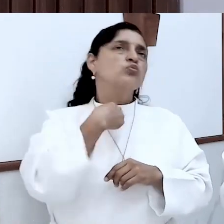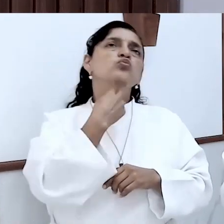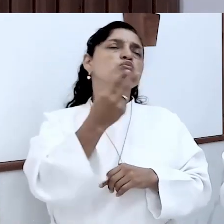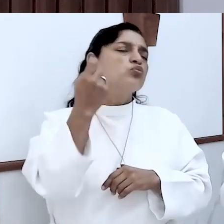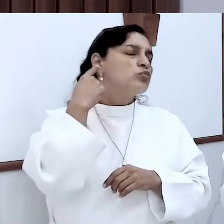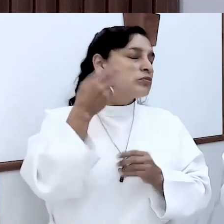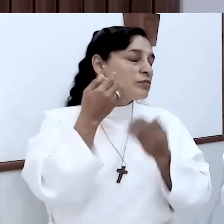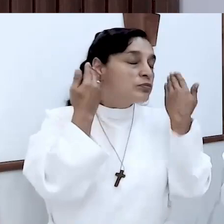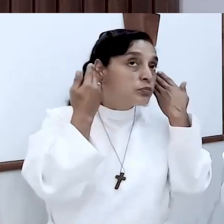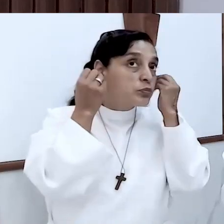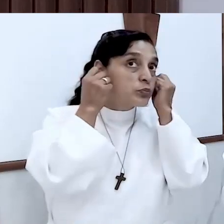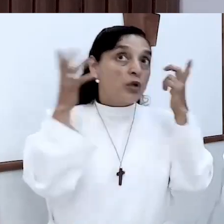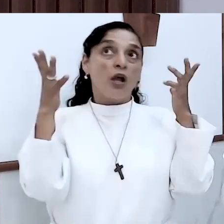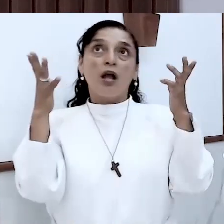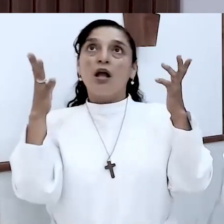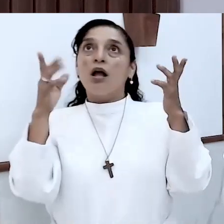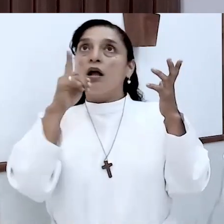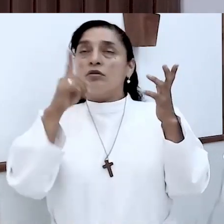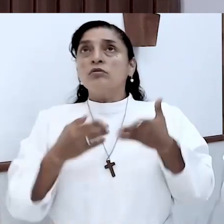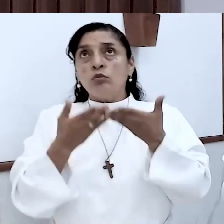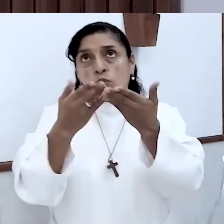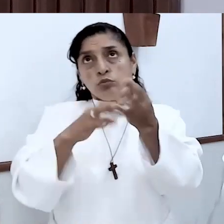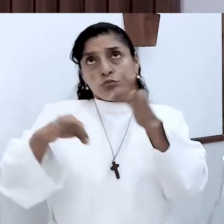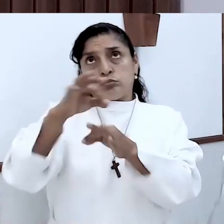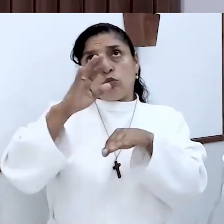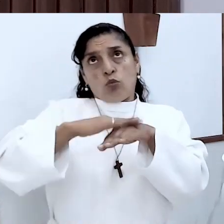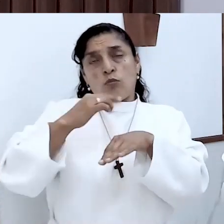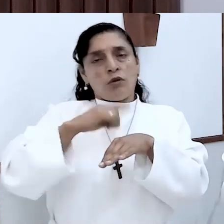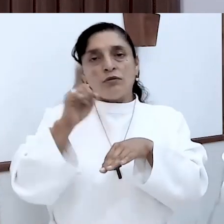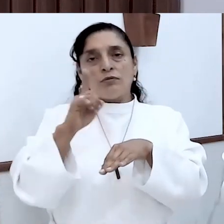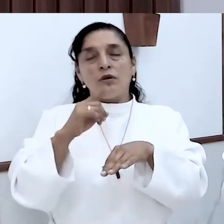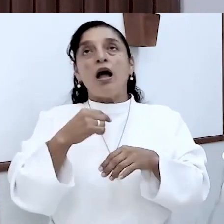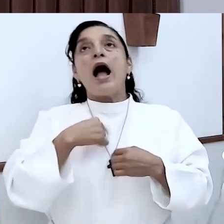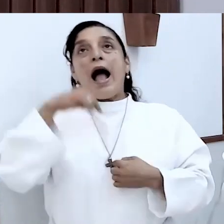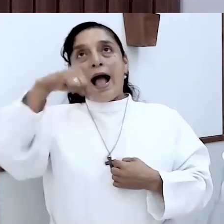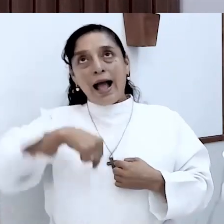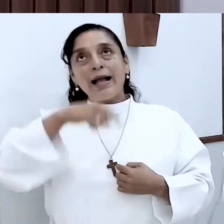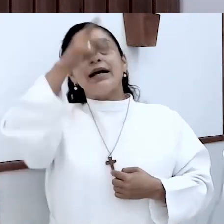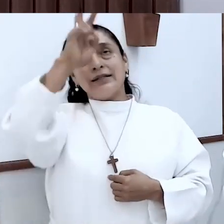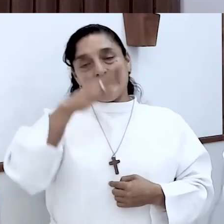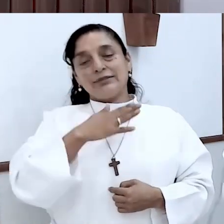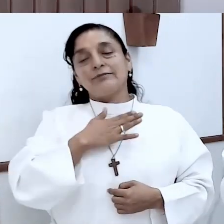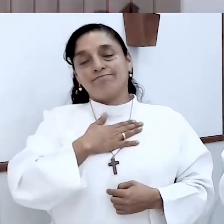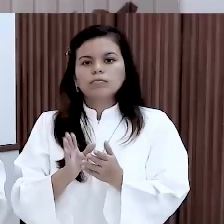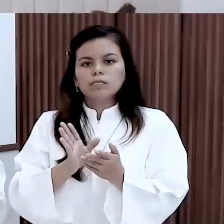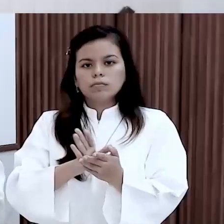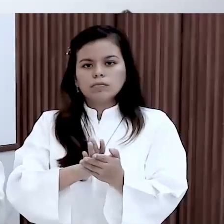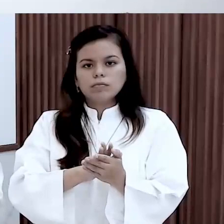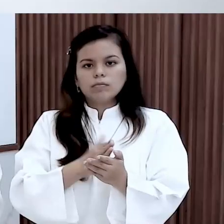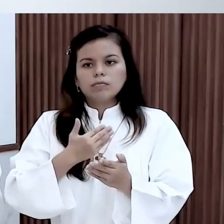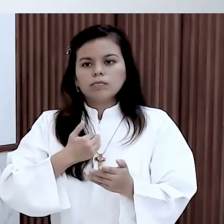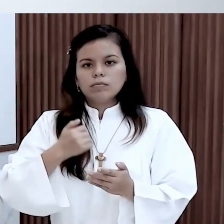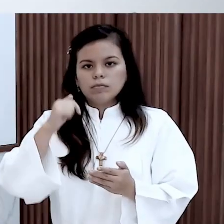exigiste holocaustos por la culpa. Así que dije, aquí estoy. Aquí